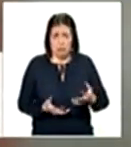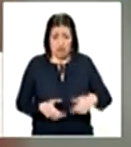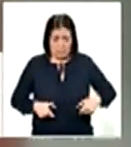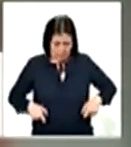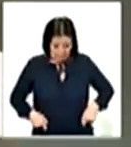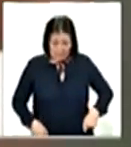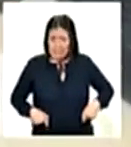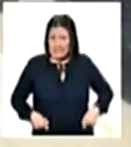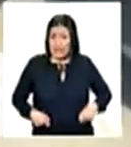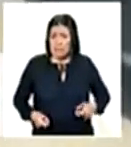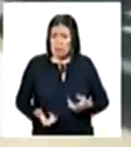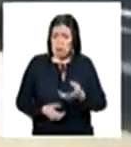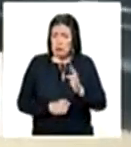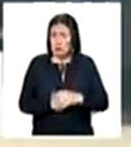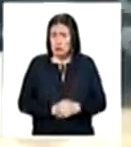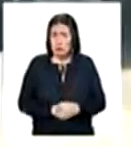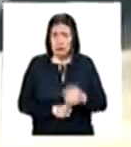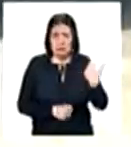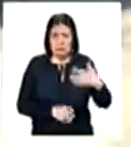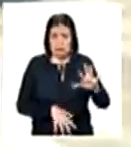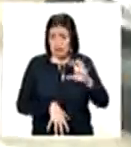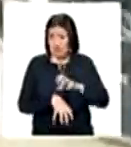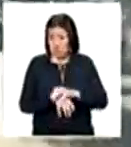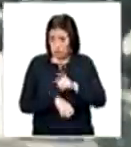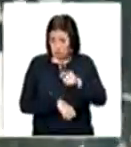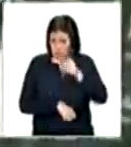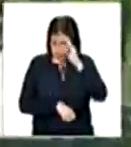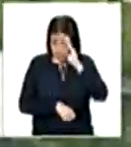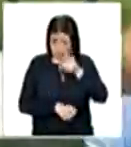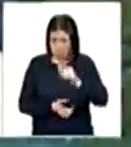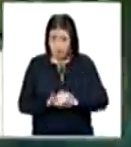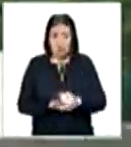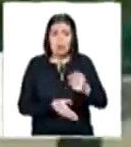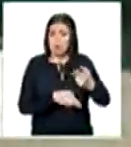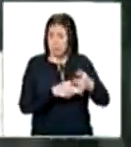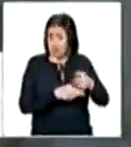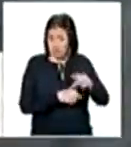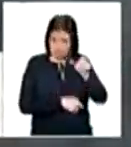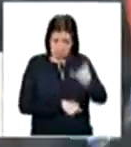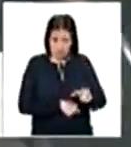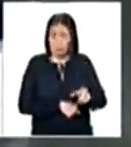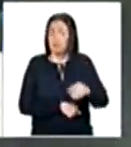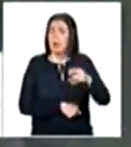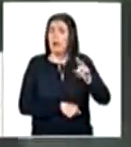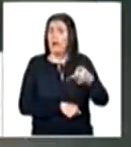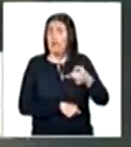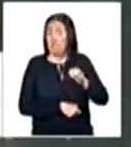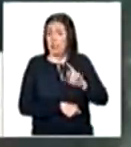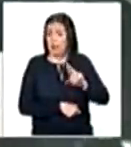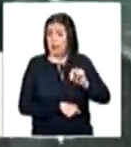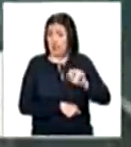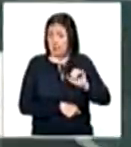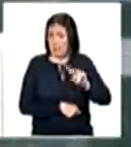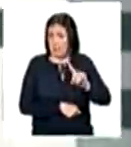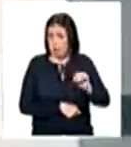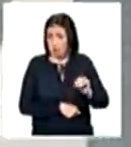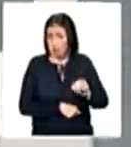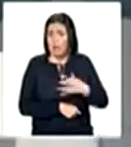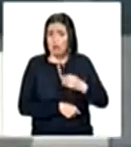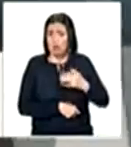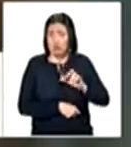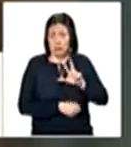bajó el pantalón. La policía identificó al intervenido como Hernando Avilés Rebollar, de 38